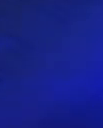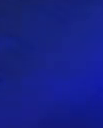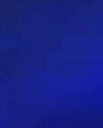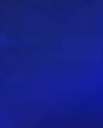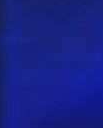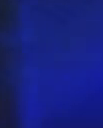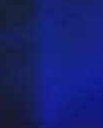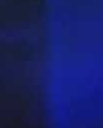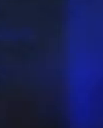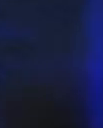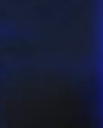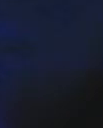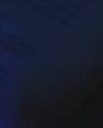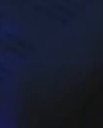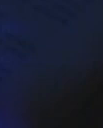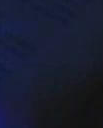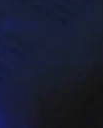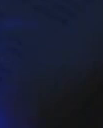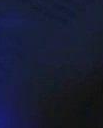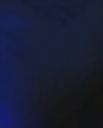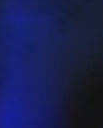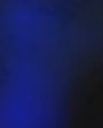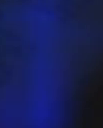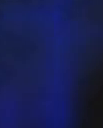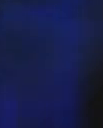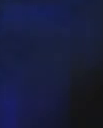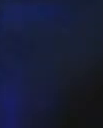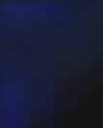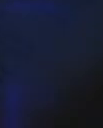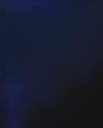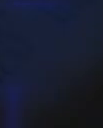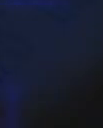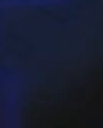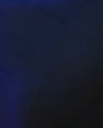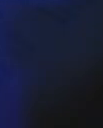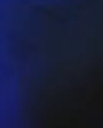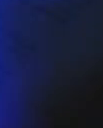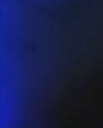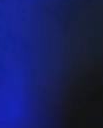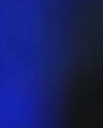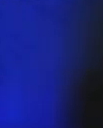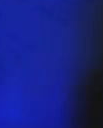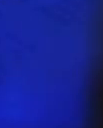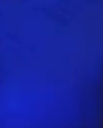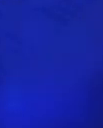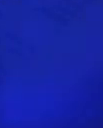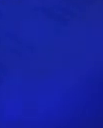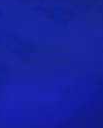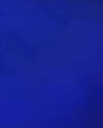escudriñaban todo lo que Pablo decía. Los bereanos, los de Tesalónica eran nobles,